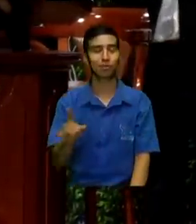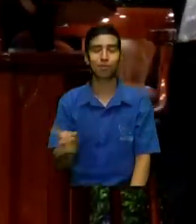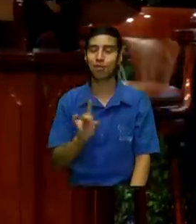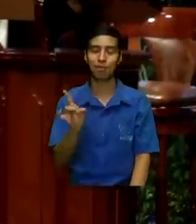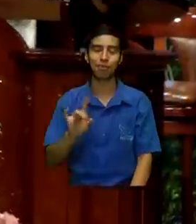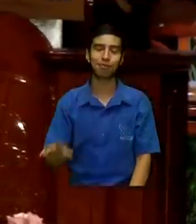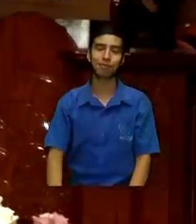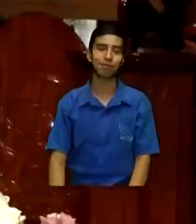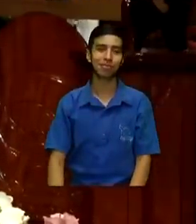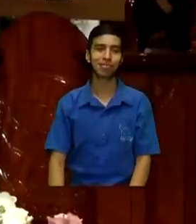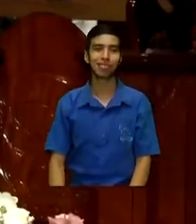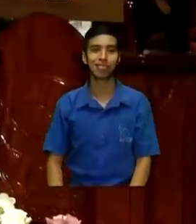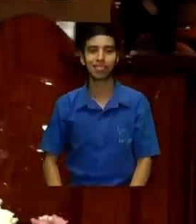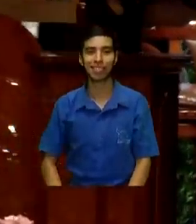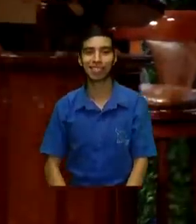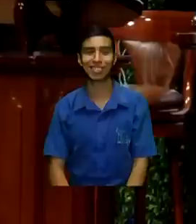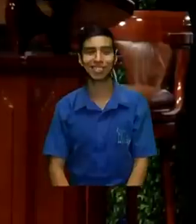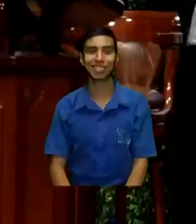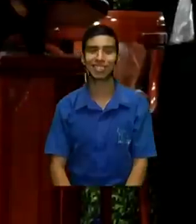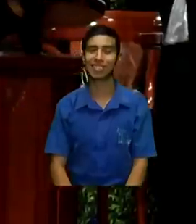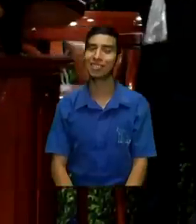¡Señor, reprenda al diablo!